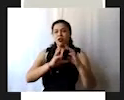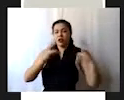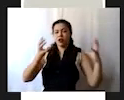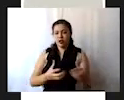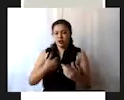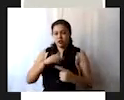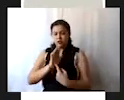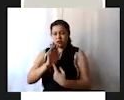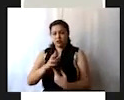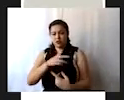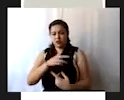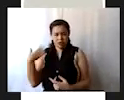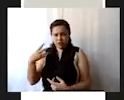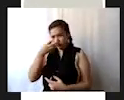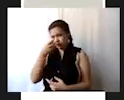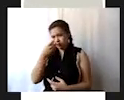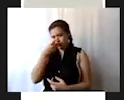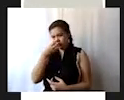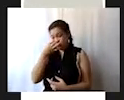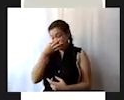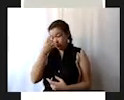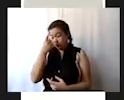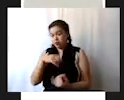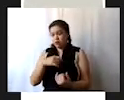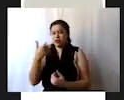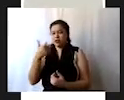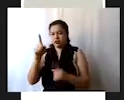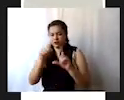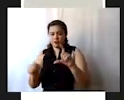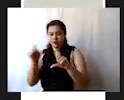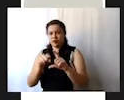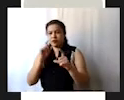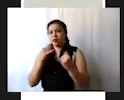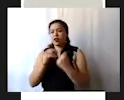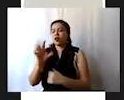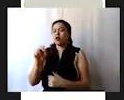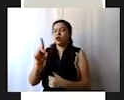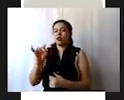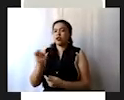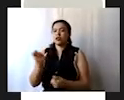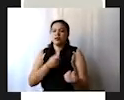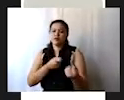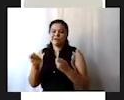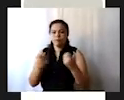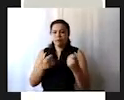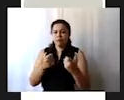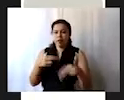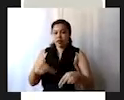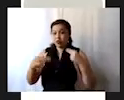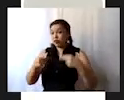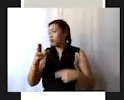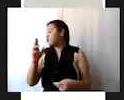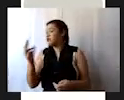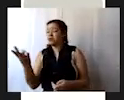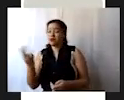acabo de enseñar y el de economía de la dona, dice que hay algunos ODS que son innegociables, que requieren la mayor cantidad